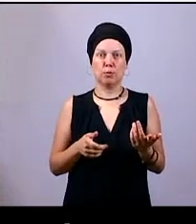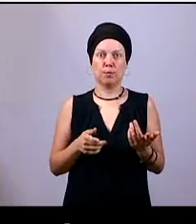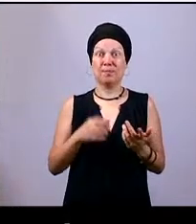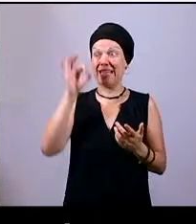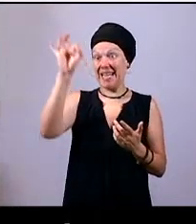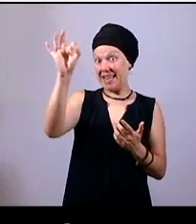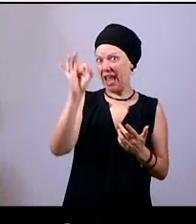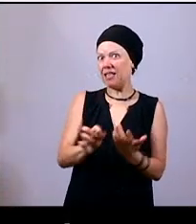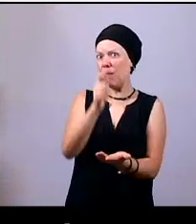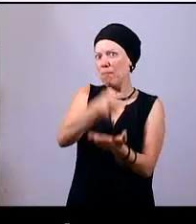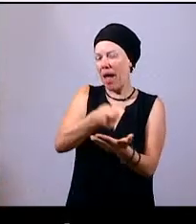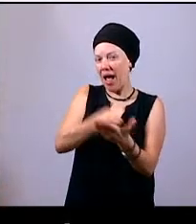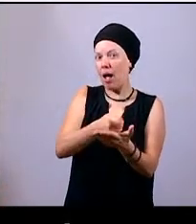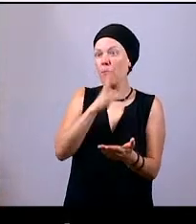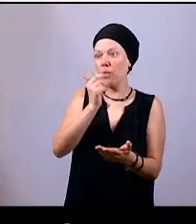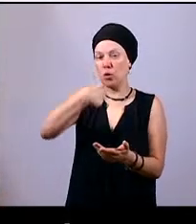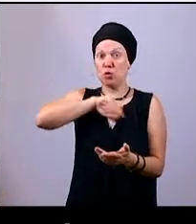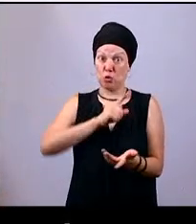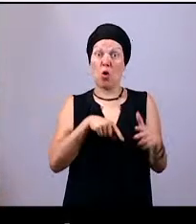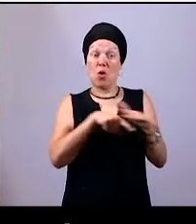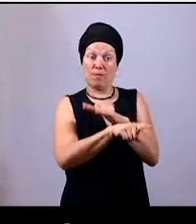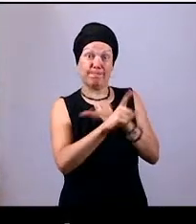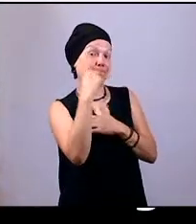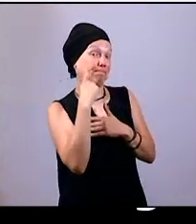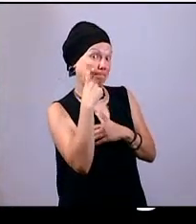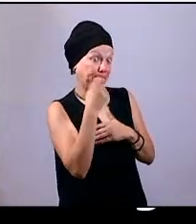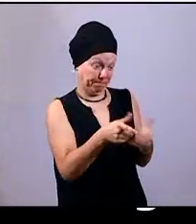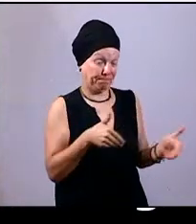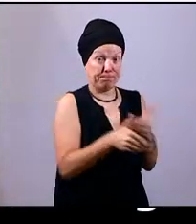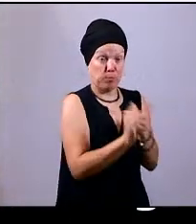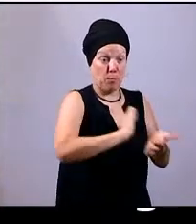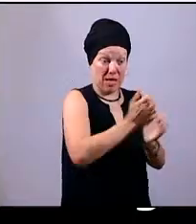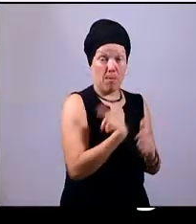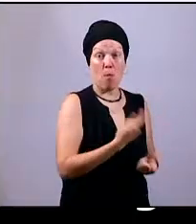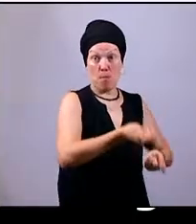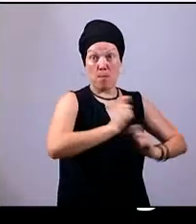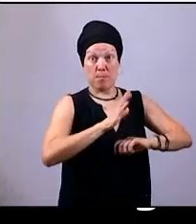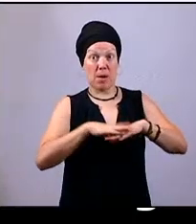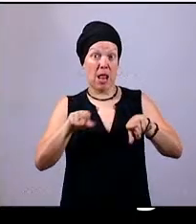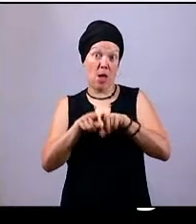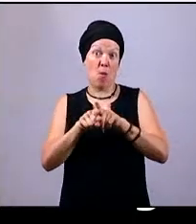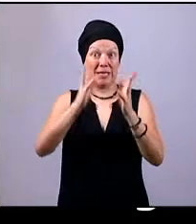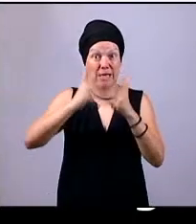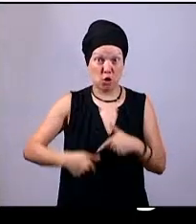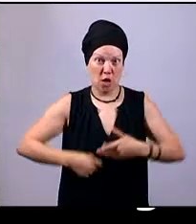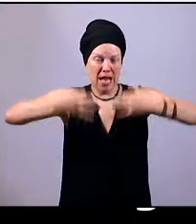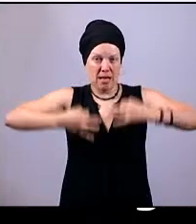intereses porque tenemos que recurrir a operaciones a corto para garantizar esa tesorería